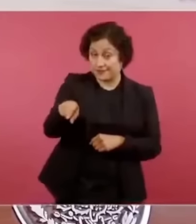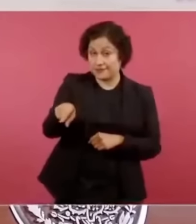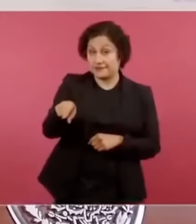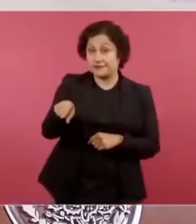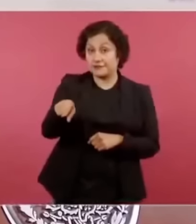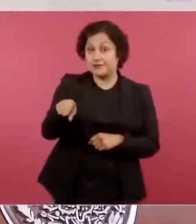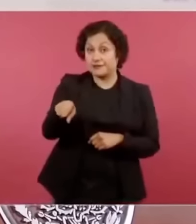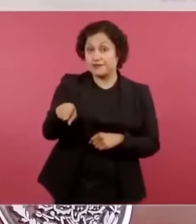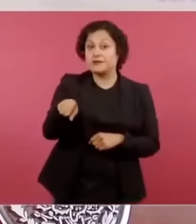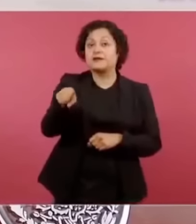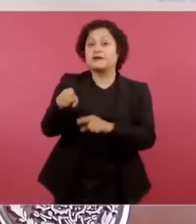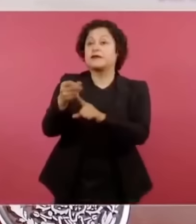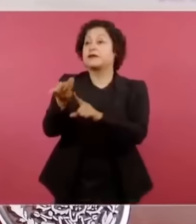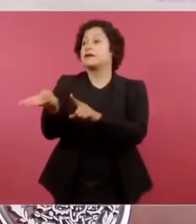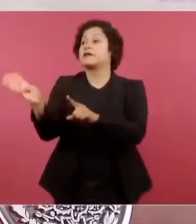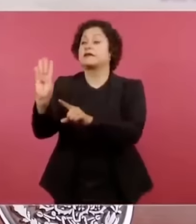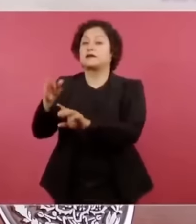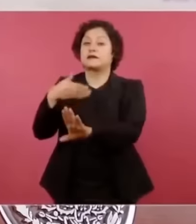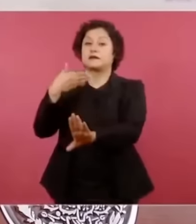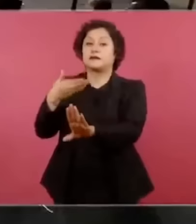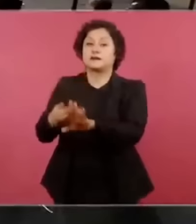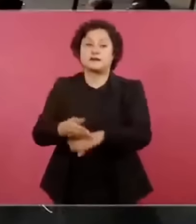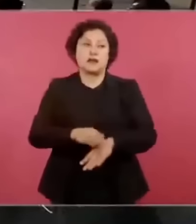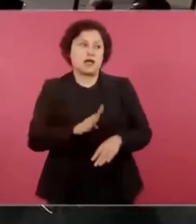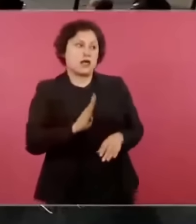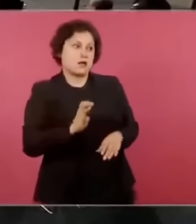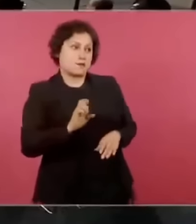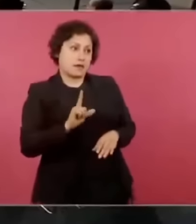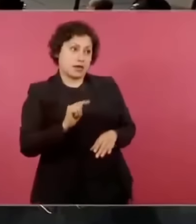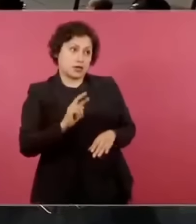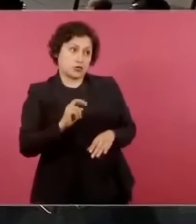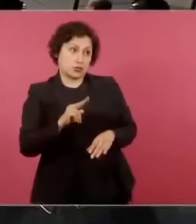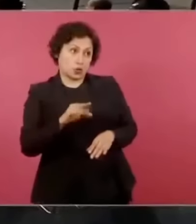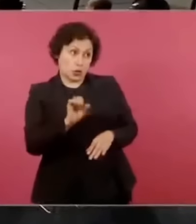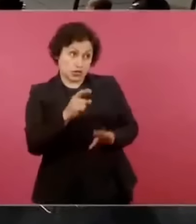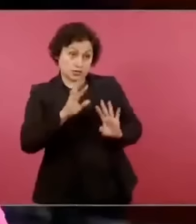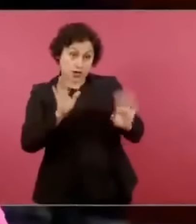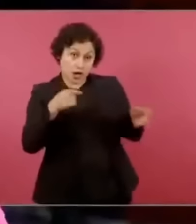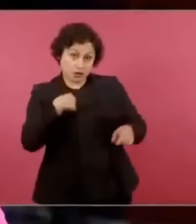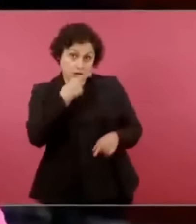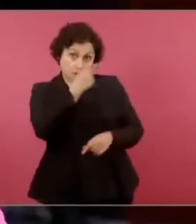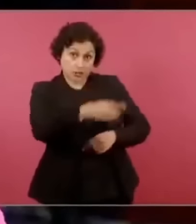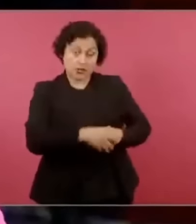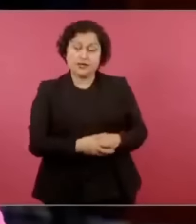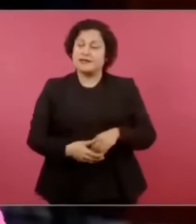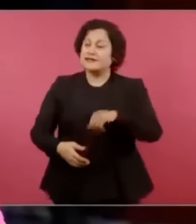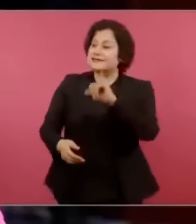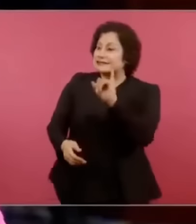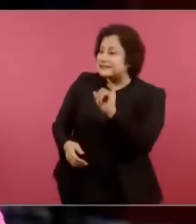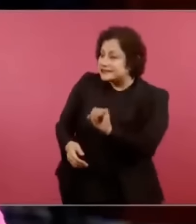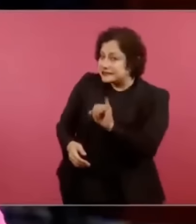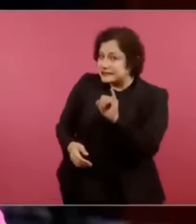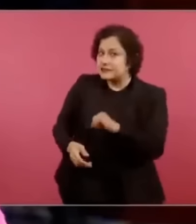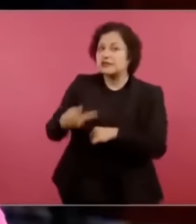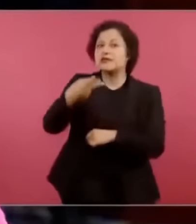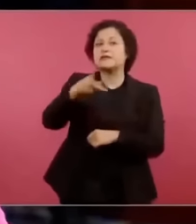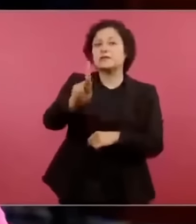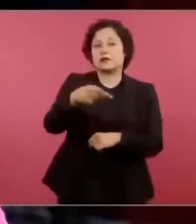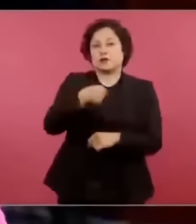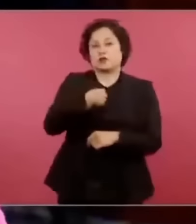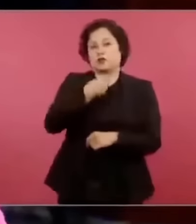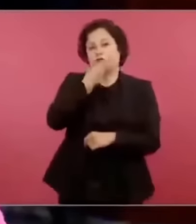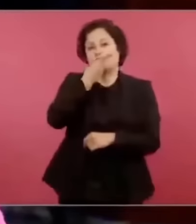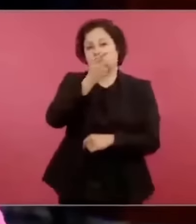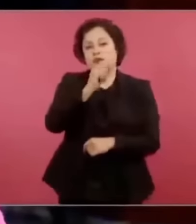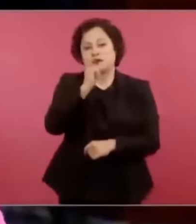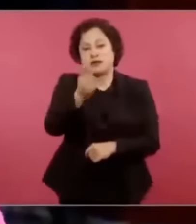que hablan mal otro. Beltrones, otros. Ya se lo dije. ¿Cómo? Beltrones, dice. Sí, pero digo, yo no lo voy a mencionar. Pero